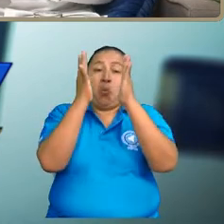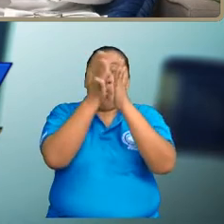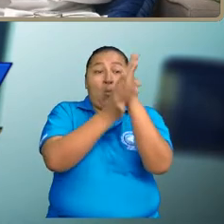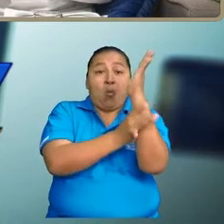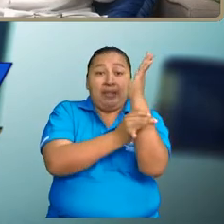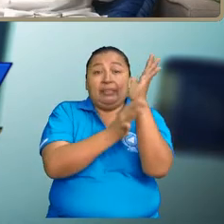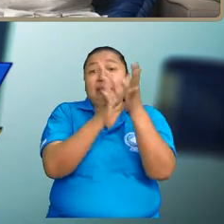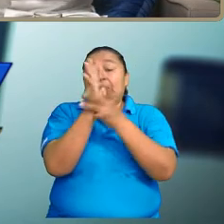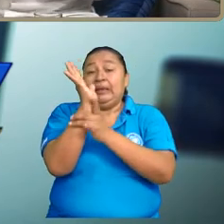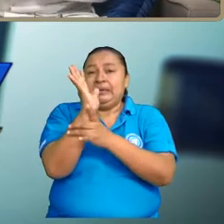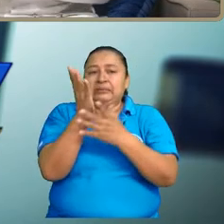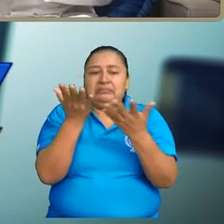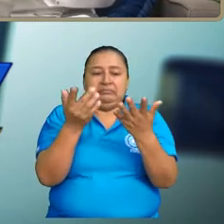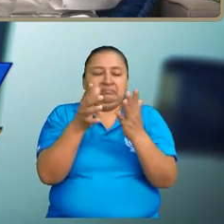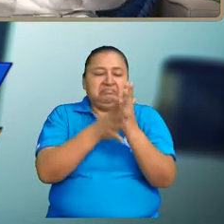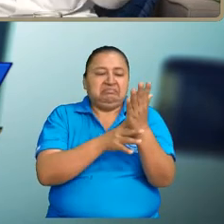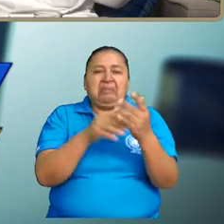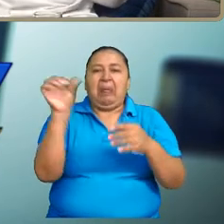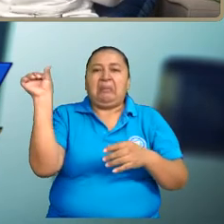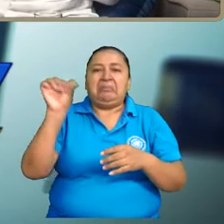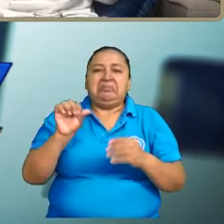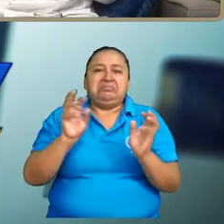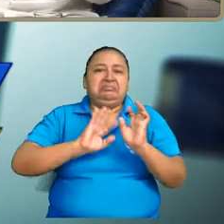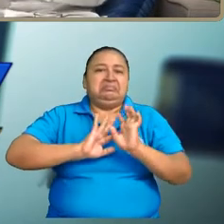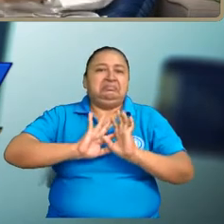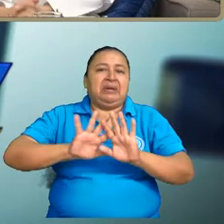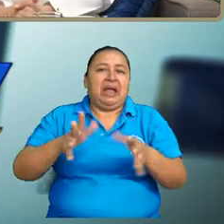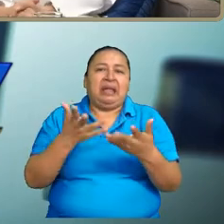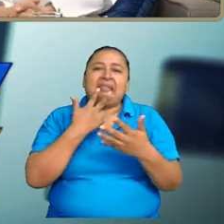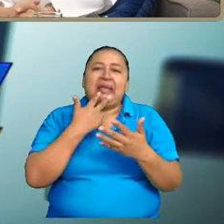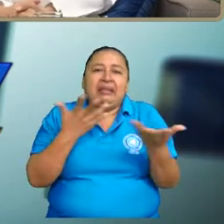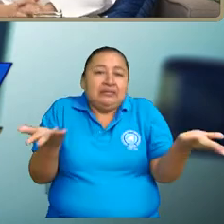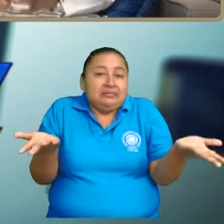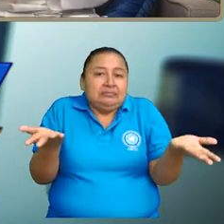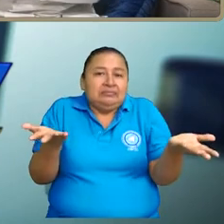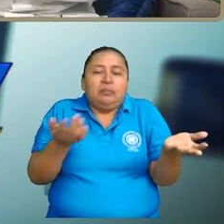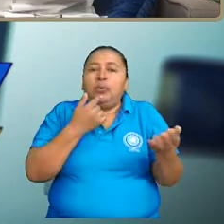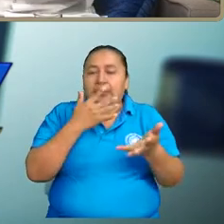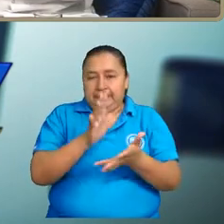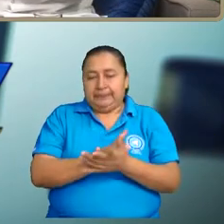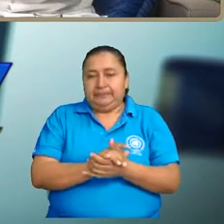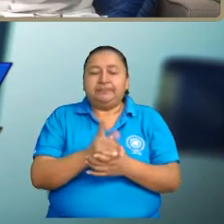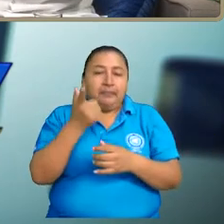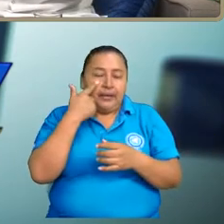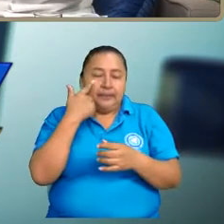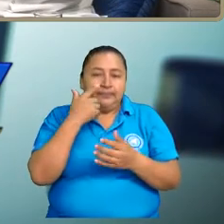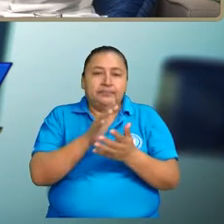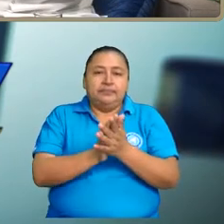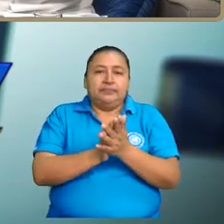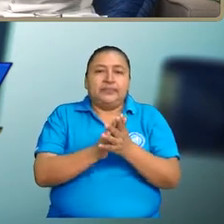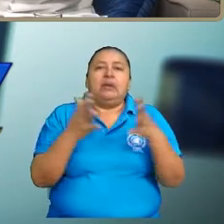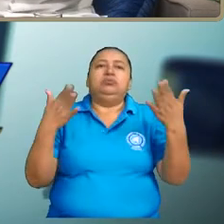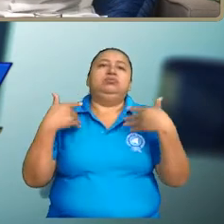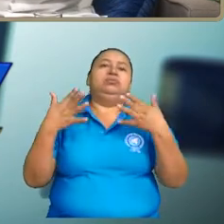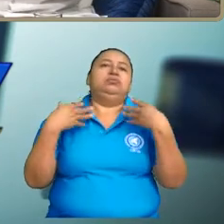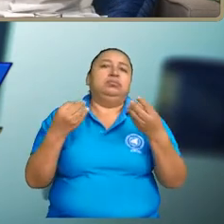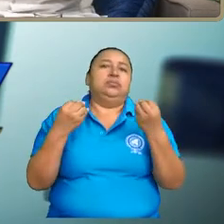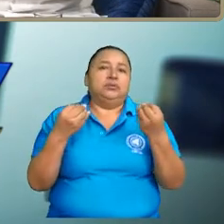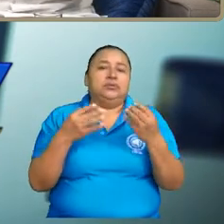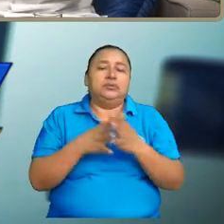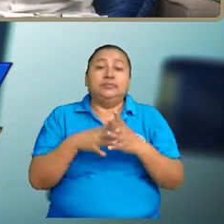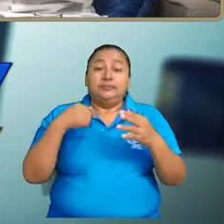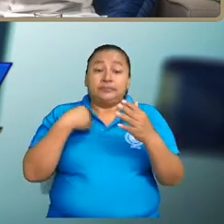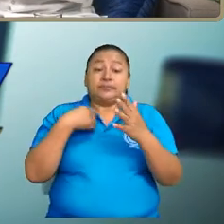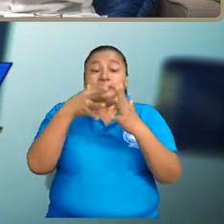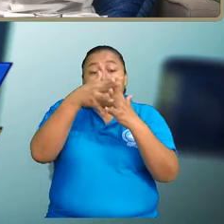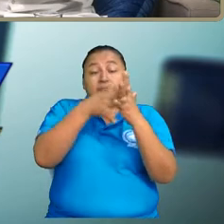la verdad es que los guantes no sirven para nada. A ver, ¿por qué? A ver, lo que te produce es el calor, ¿verdad? Si yo me